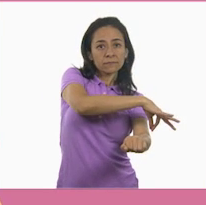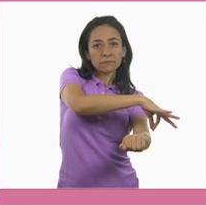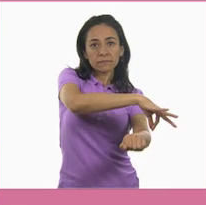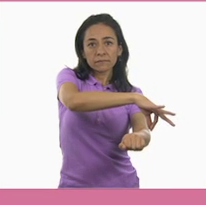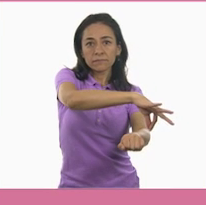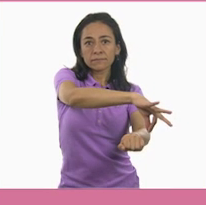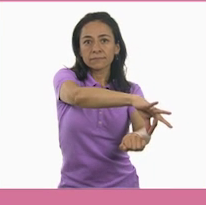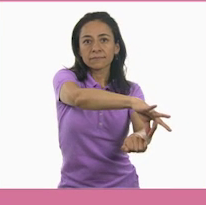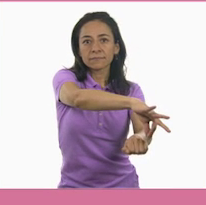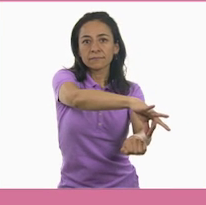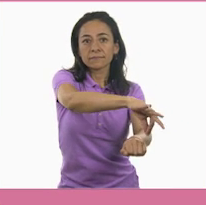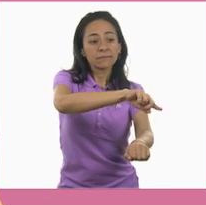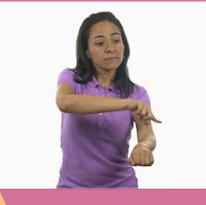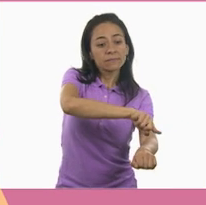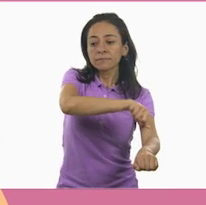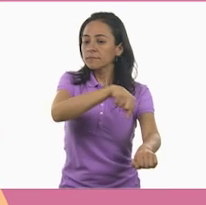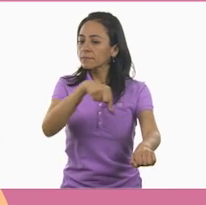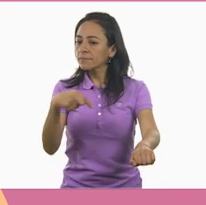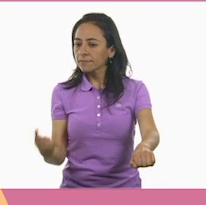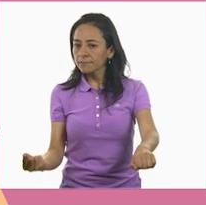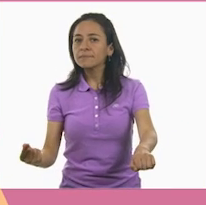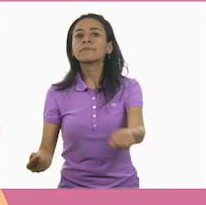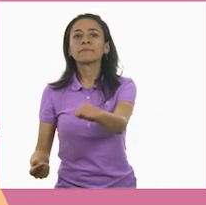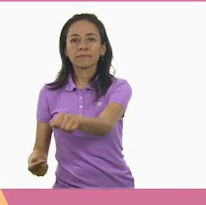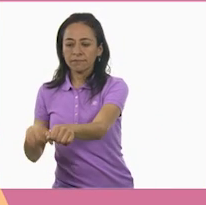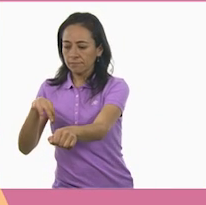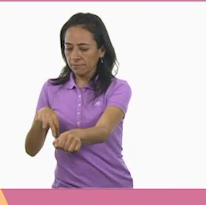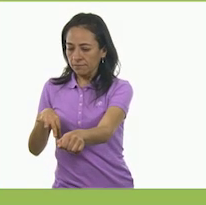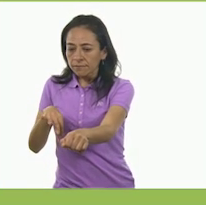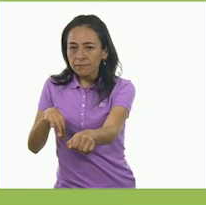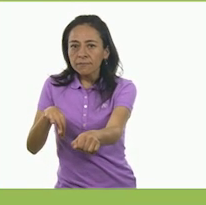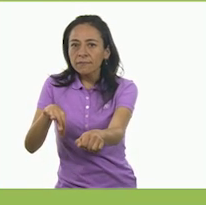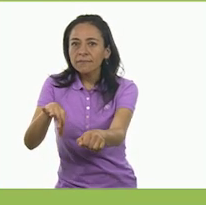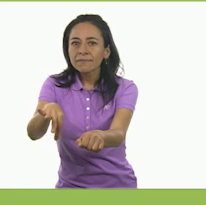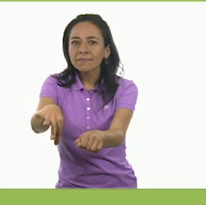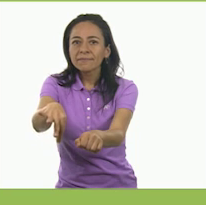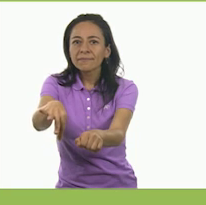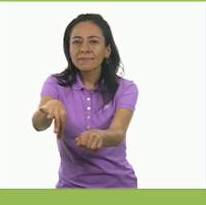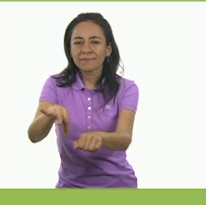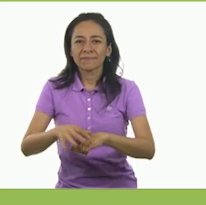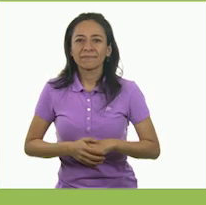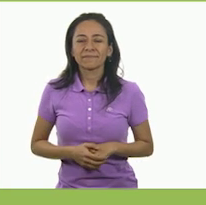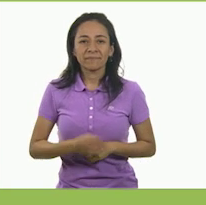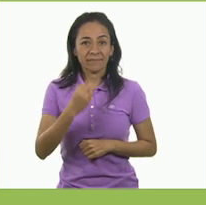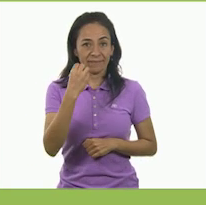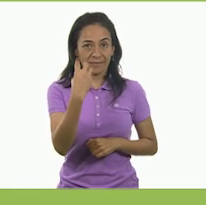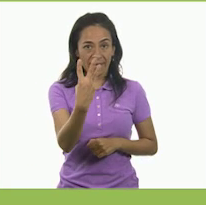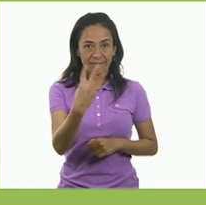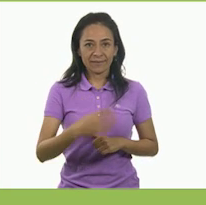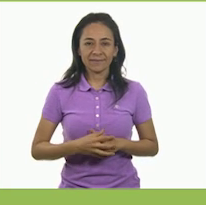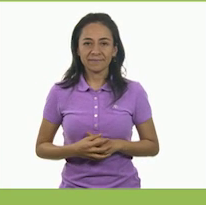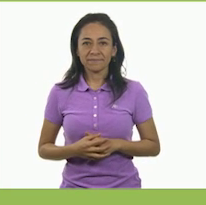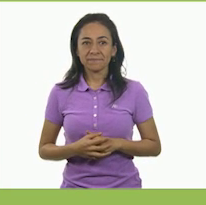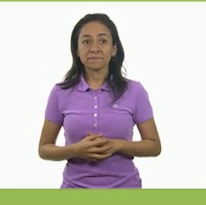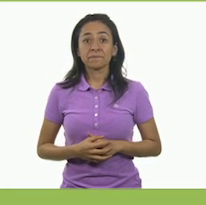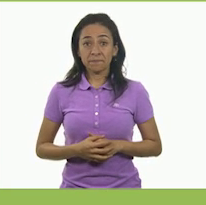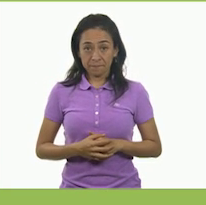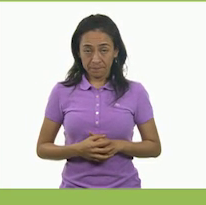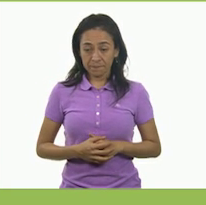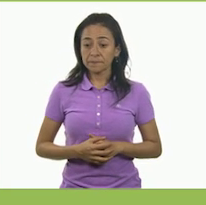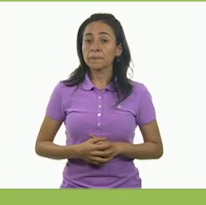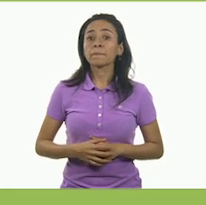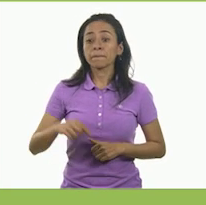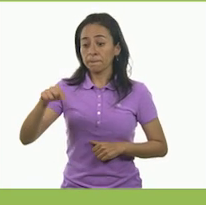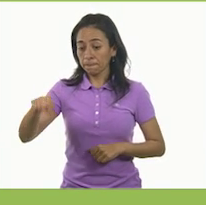arriba. Repite el paso anterior del otro lado de la playera. 3. Traza la línea